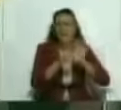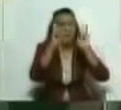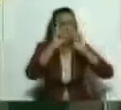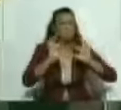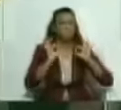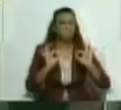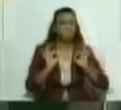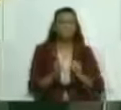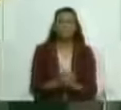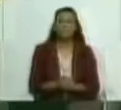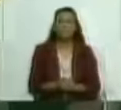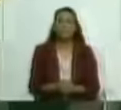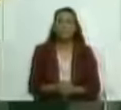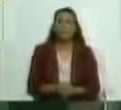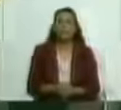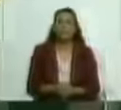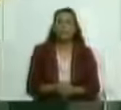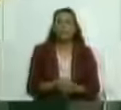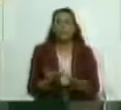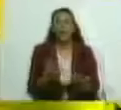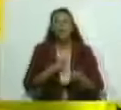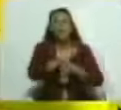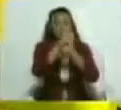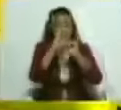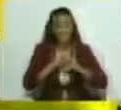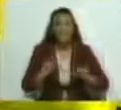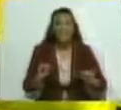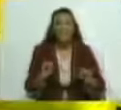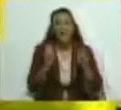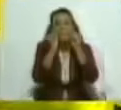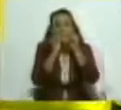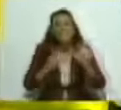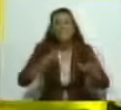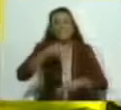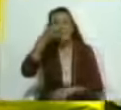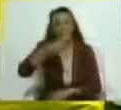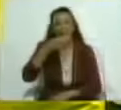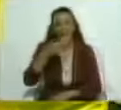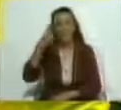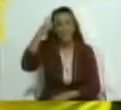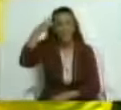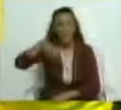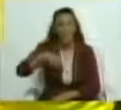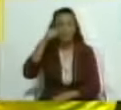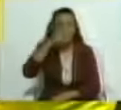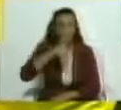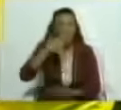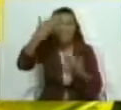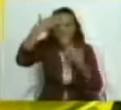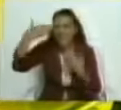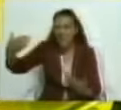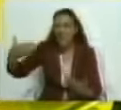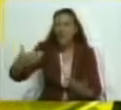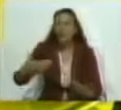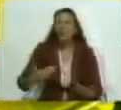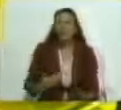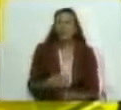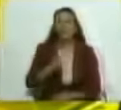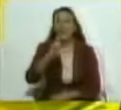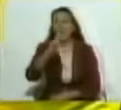electoral. Bueno, feliz y bendecida tarde. Saludo, señor presidente del Poder